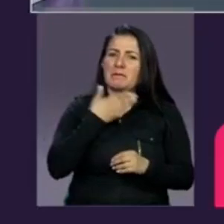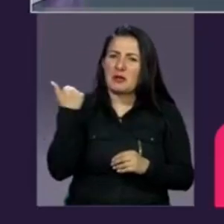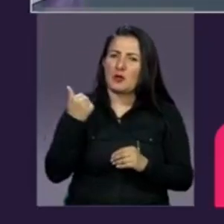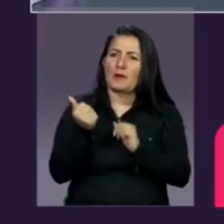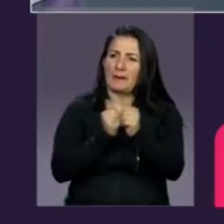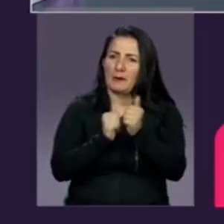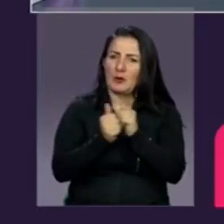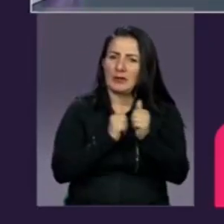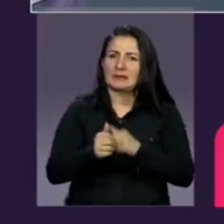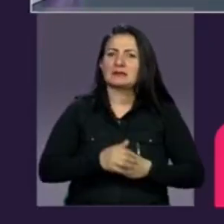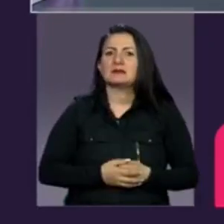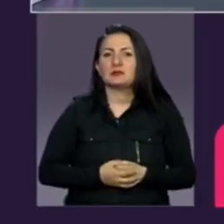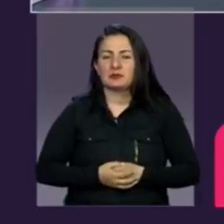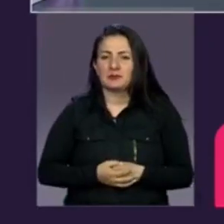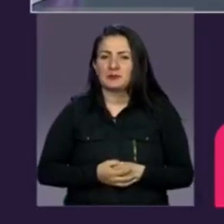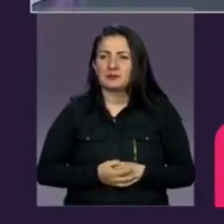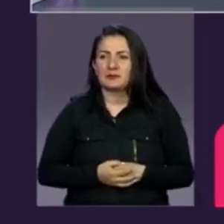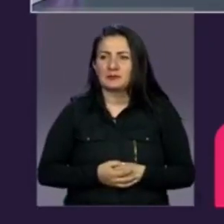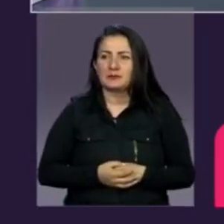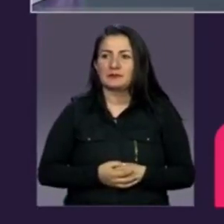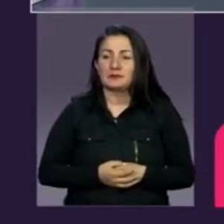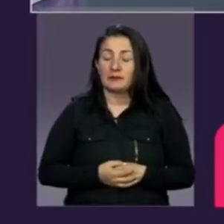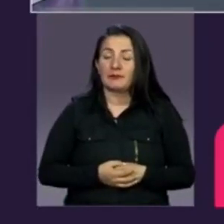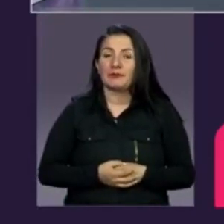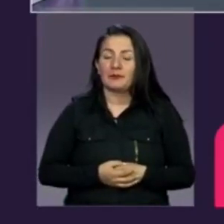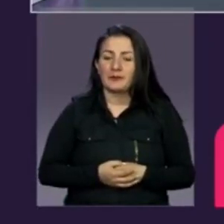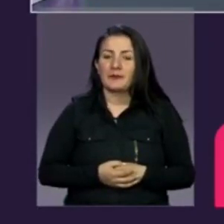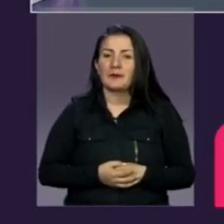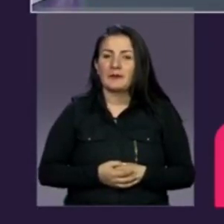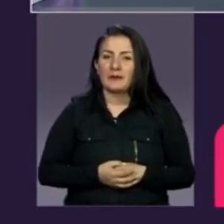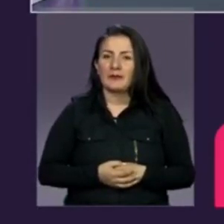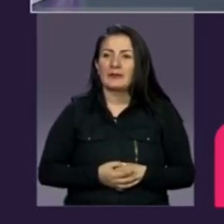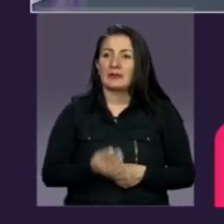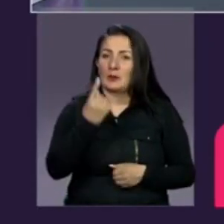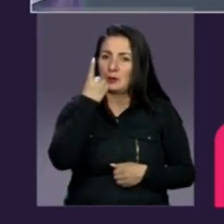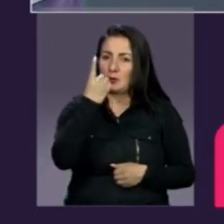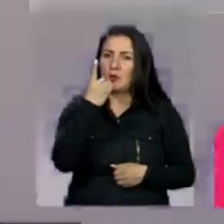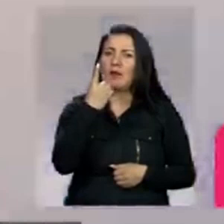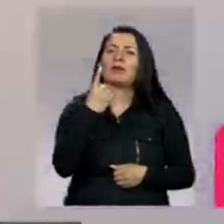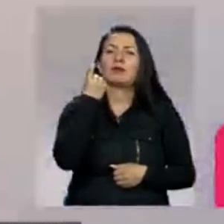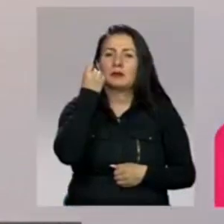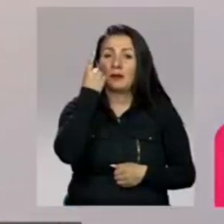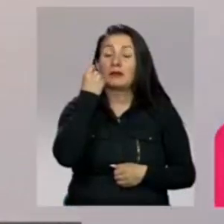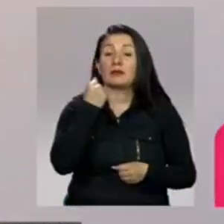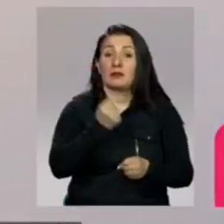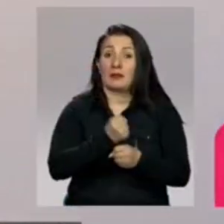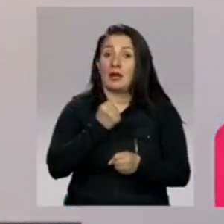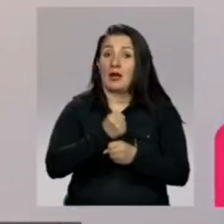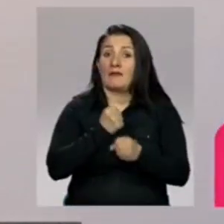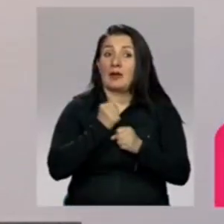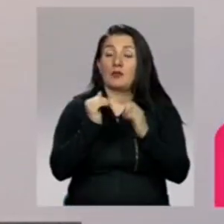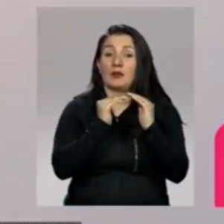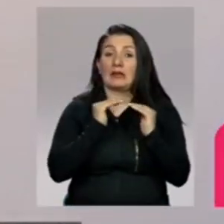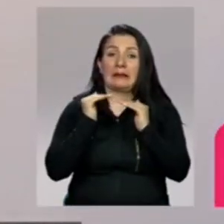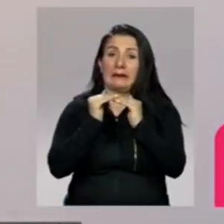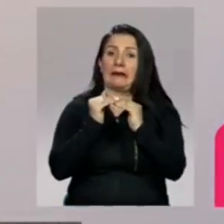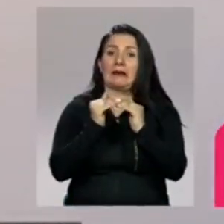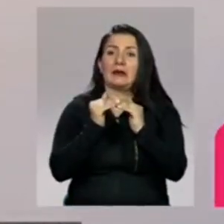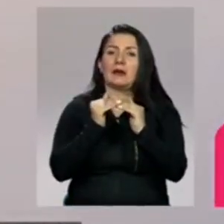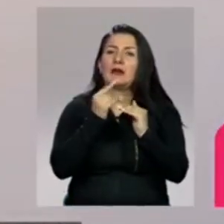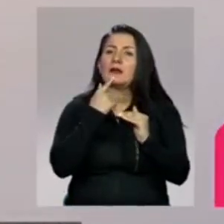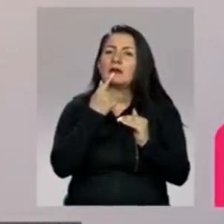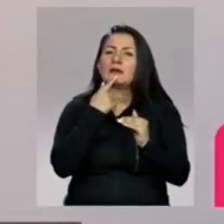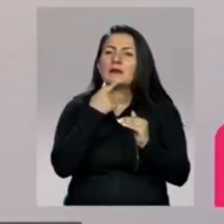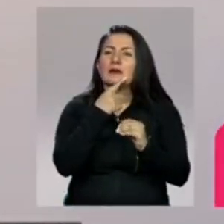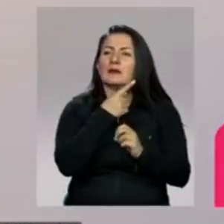deportistas? El mensaje sería... Uno, entender que este trabajo por la equidad de género, como dice Billie